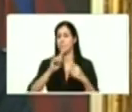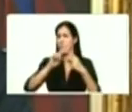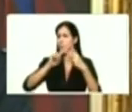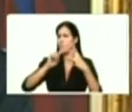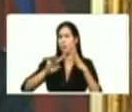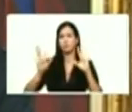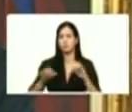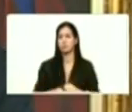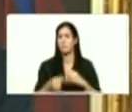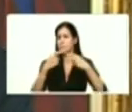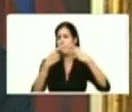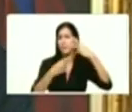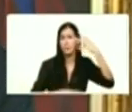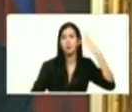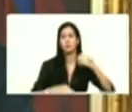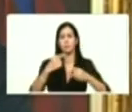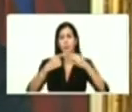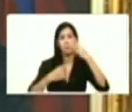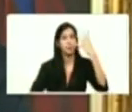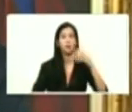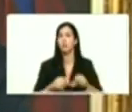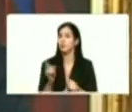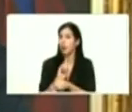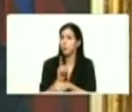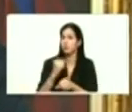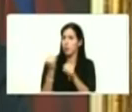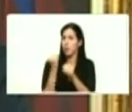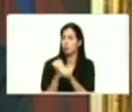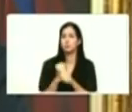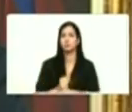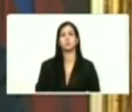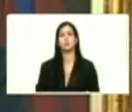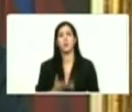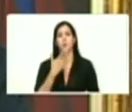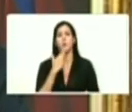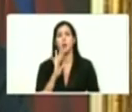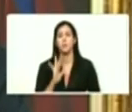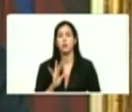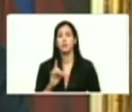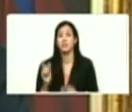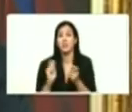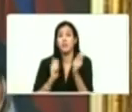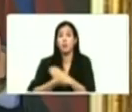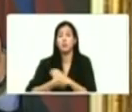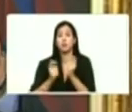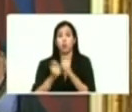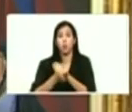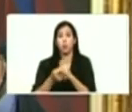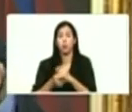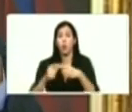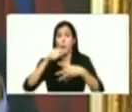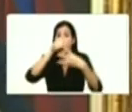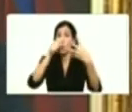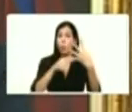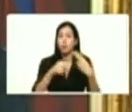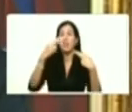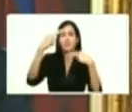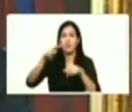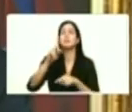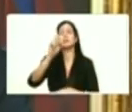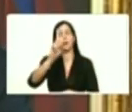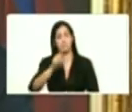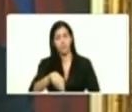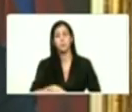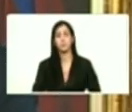tercer nivel de prioridades Rácata y en el caso de la transformación de estos cuatro niveles también